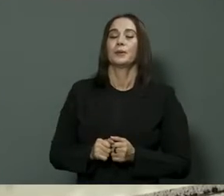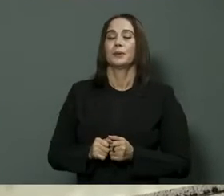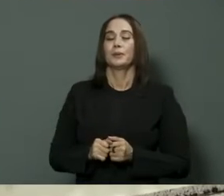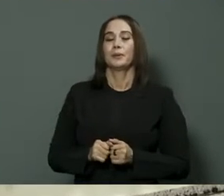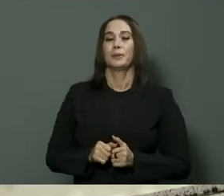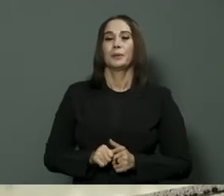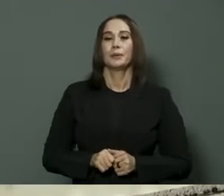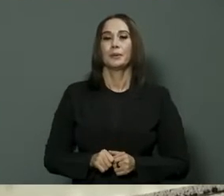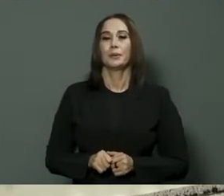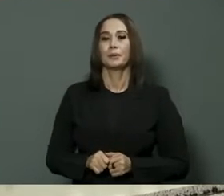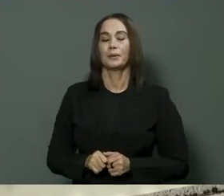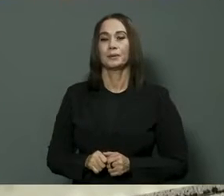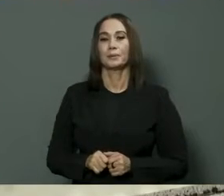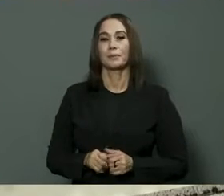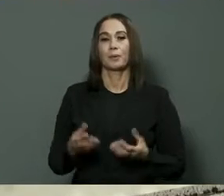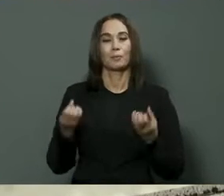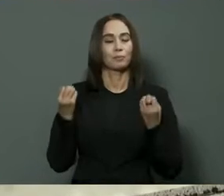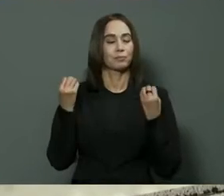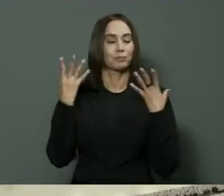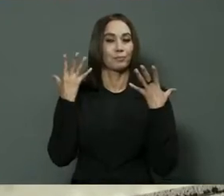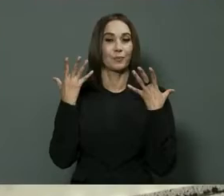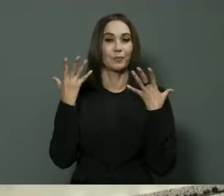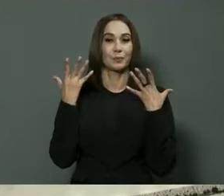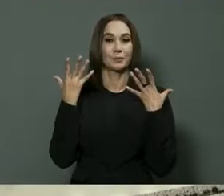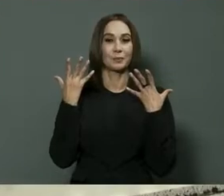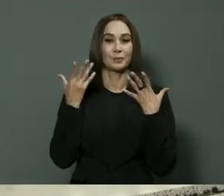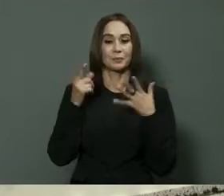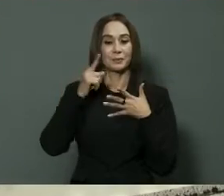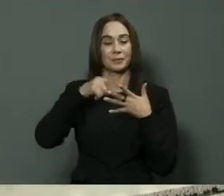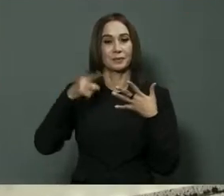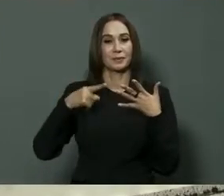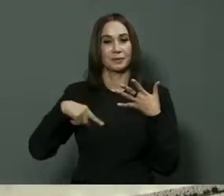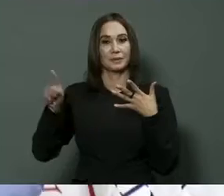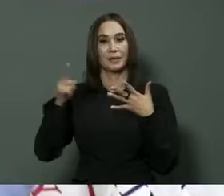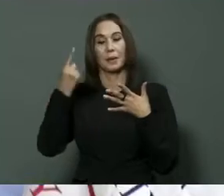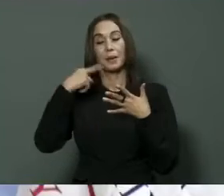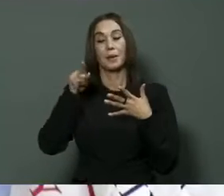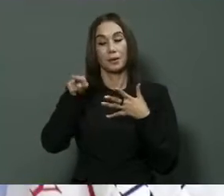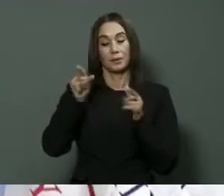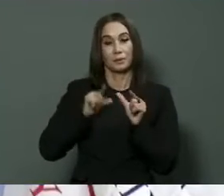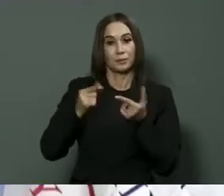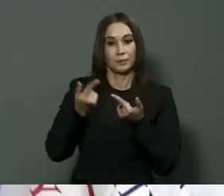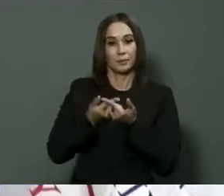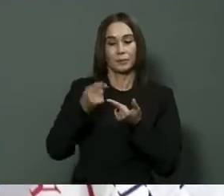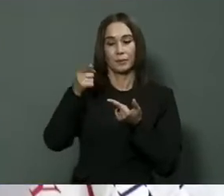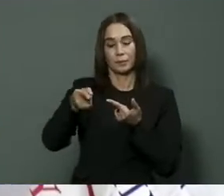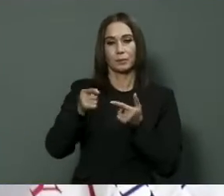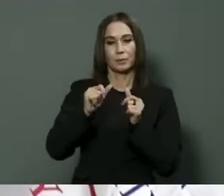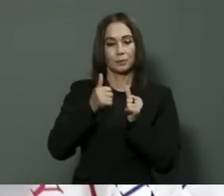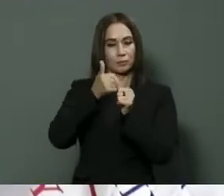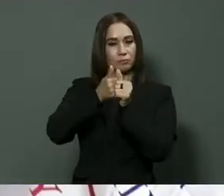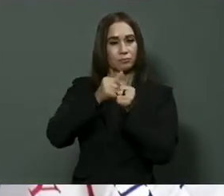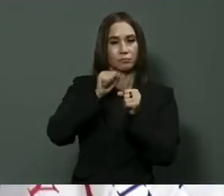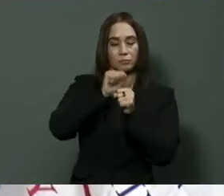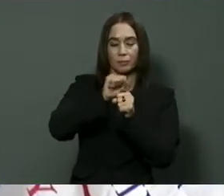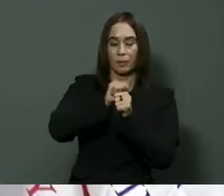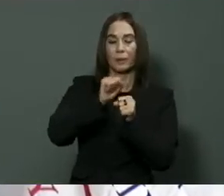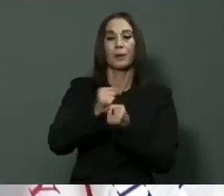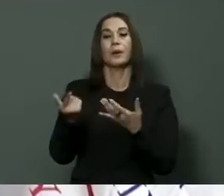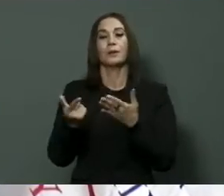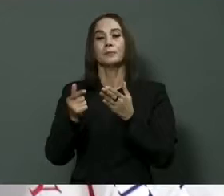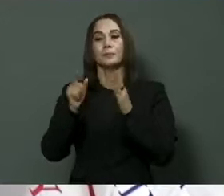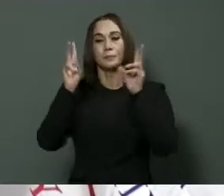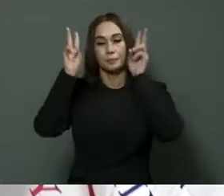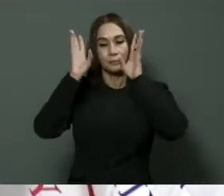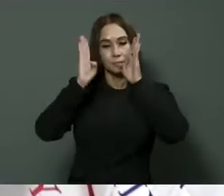y que la verdad que son muchos y por eso no lo menciono a todos, pero son ellos los que le dan seguimiento en nombre de todas las instituciones